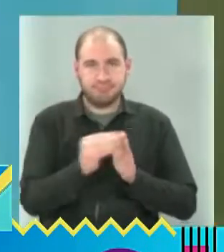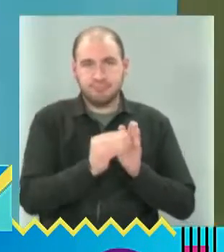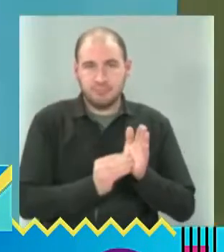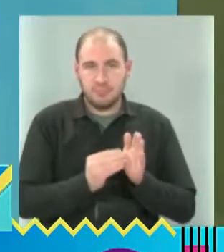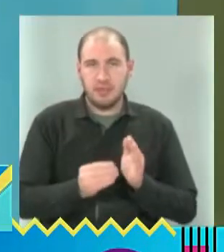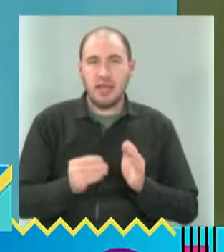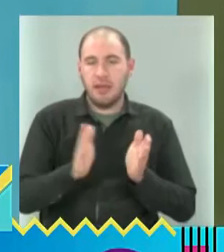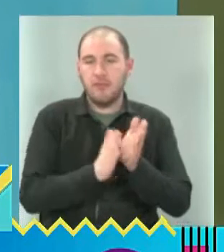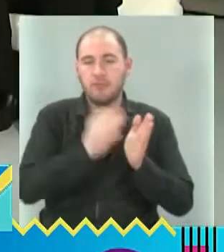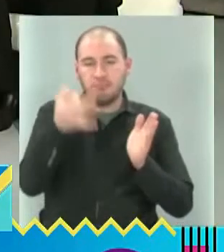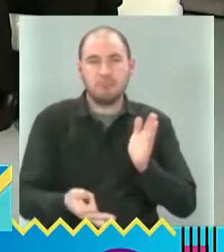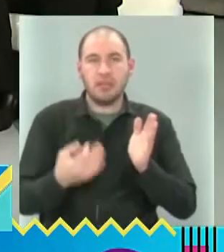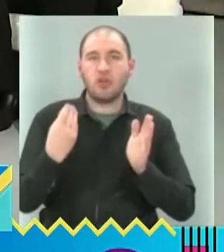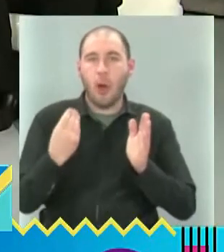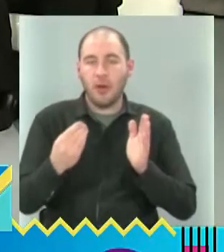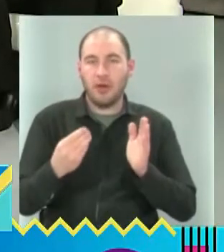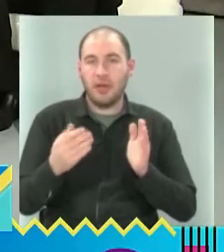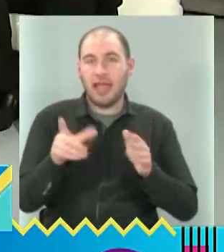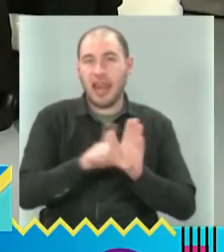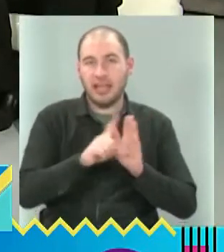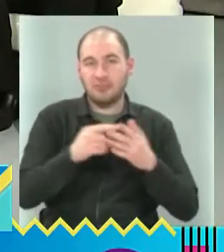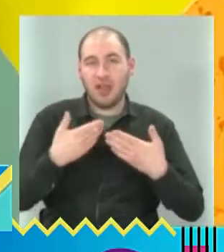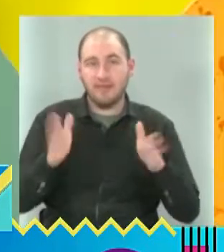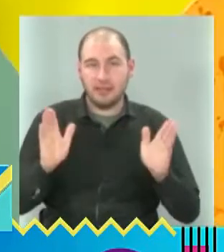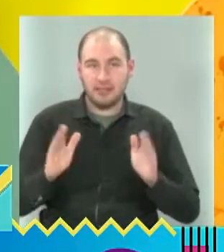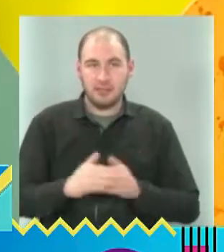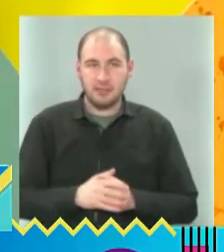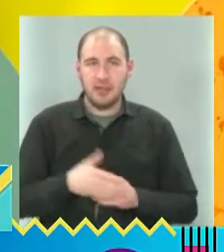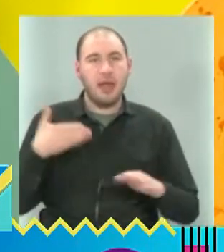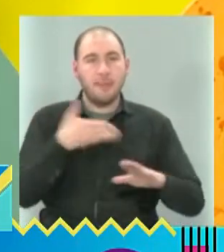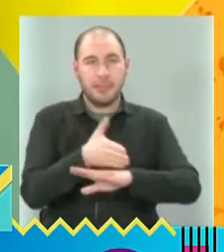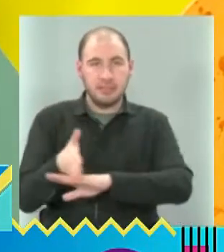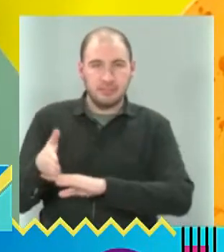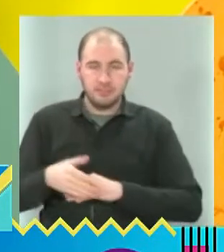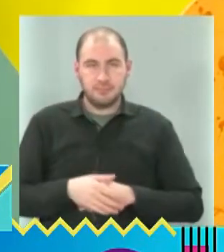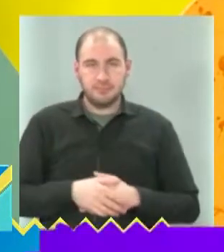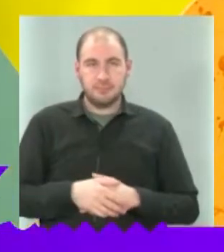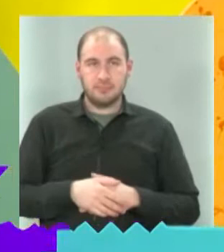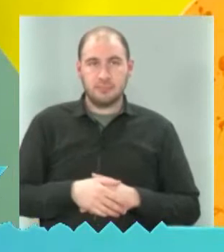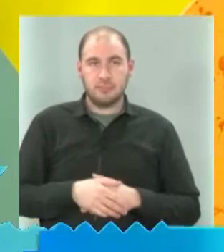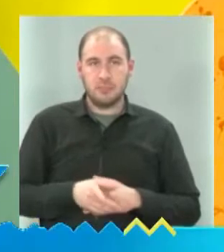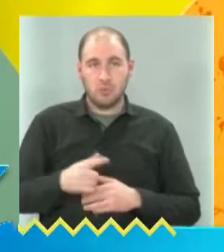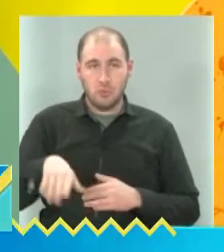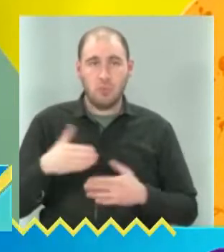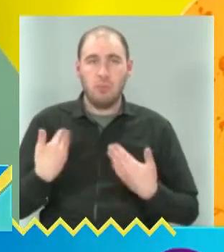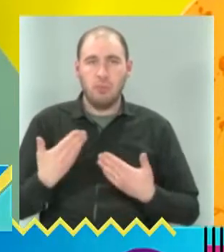y los materialice en una legislación abierta, participativa, y que podamos,